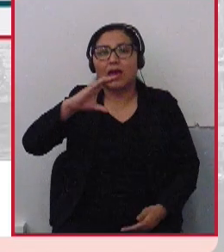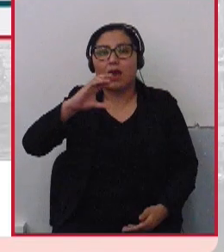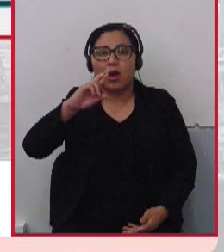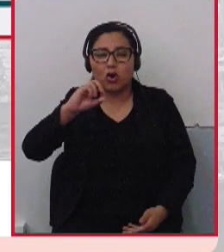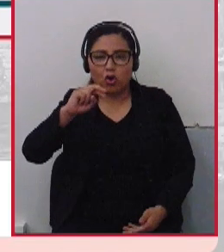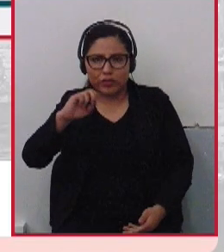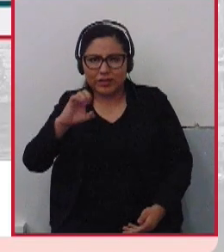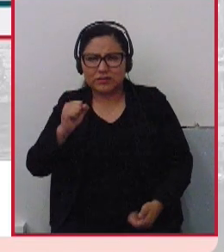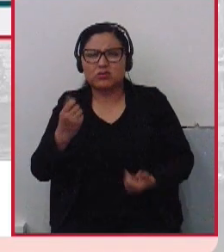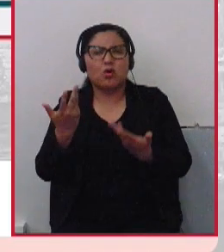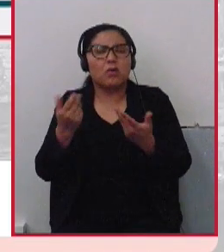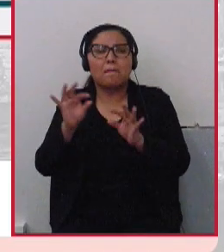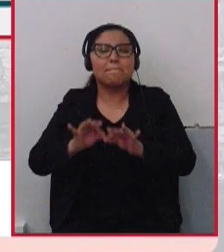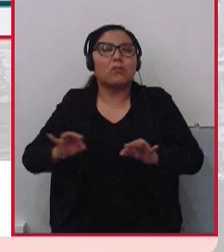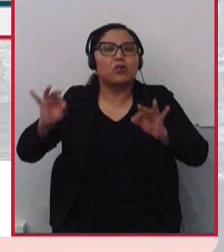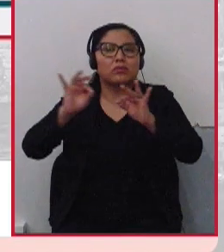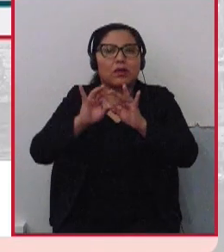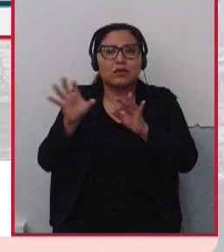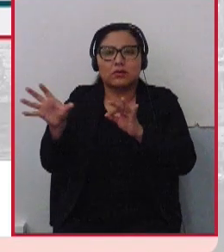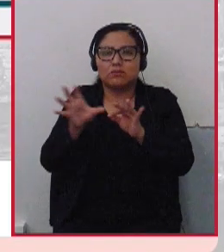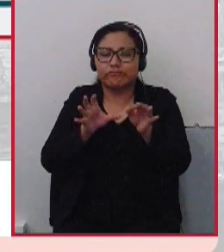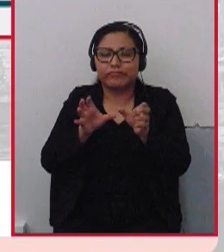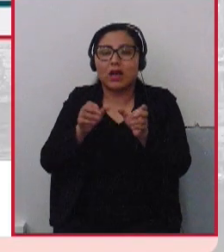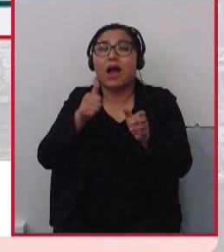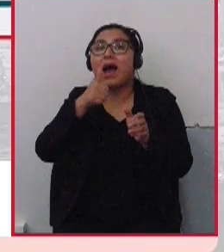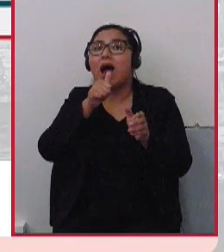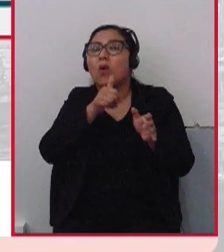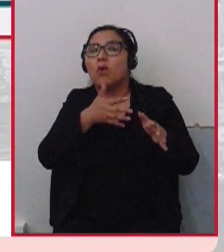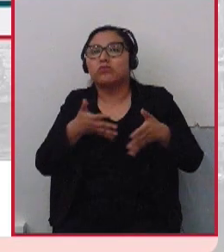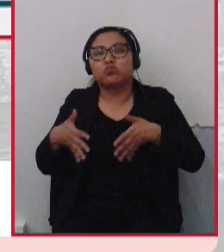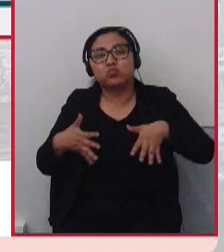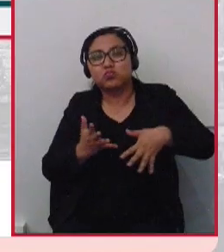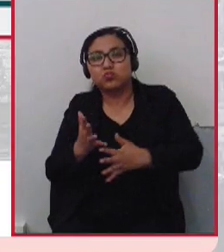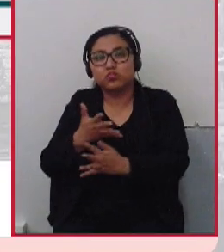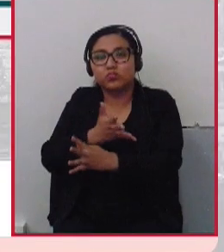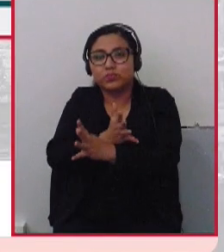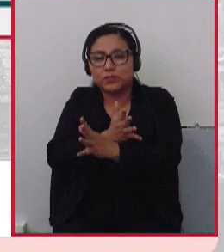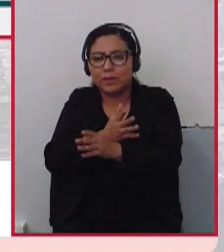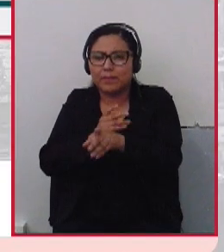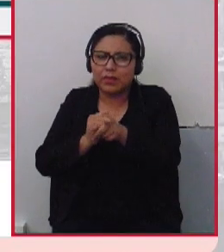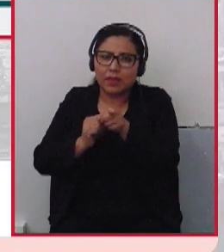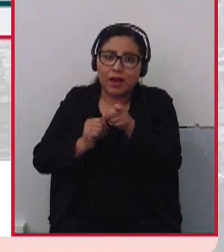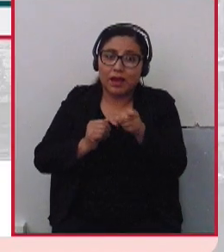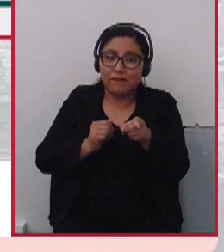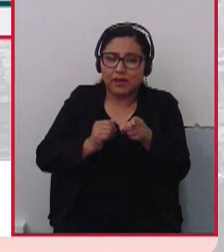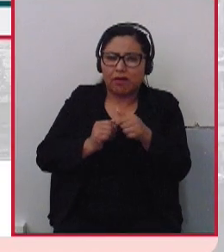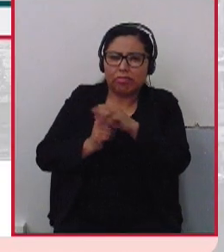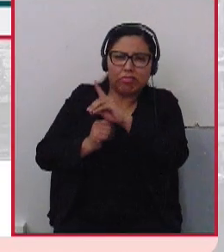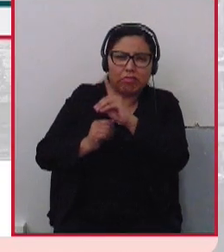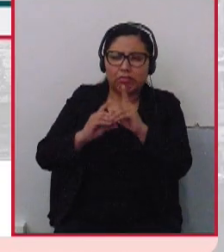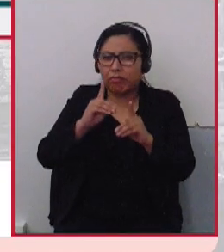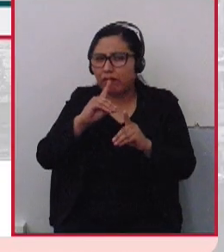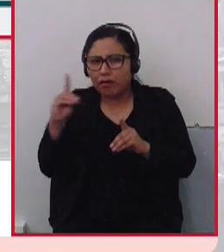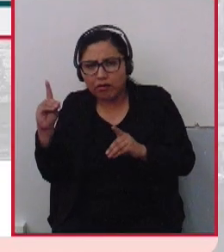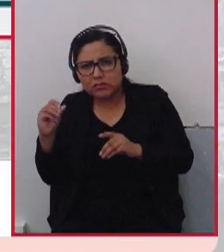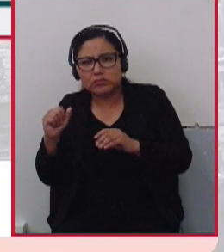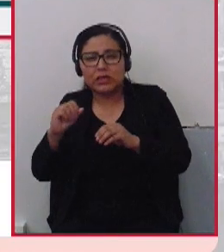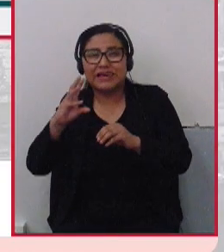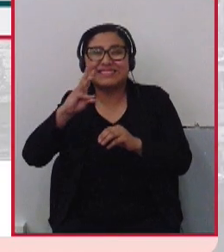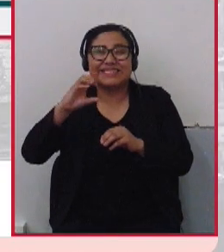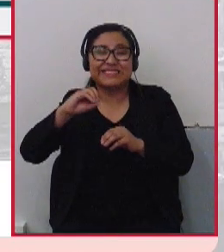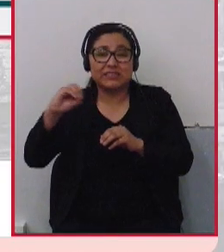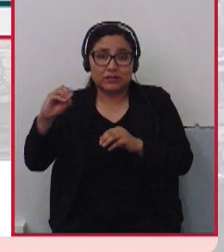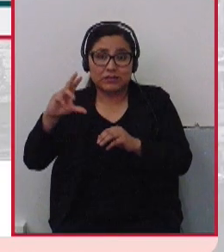sentido de importancia. Determinó el flujo de agua. Se movió un poco más a la derecha, entre 600 y